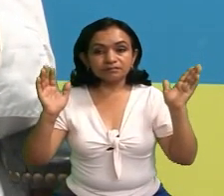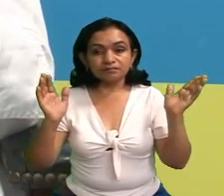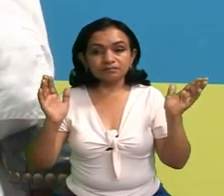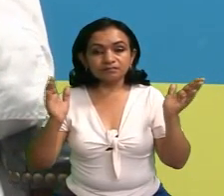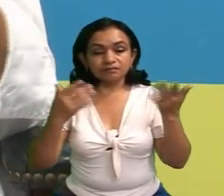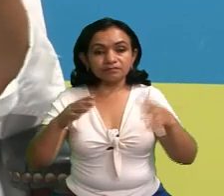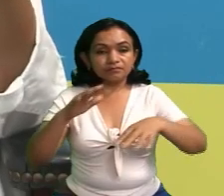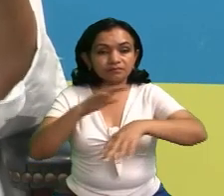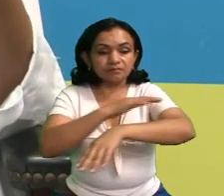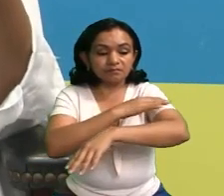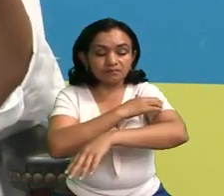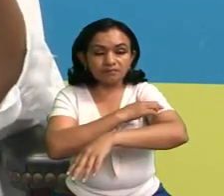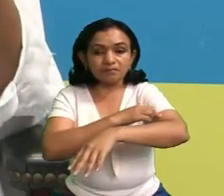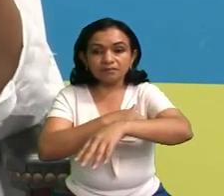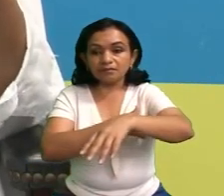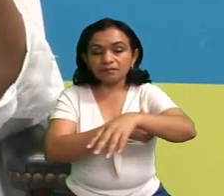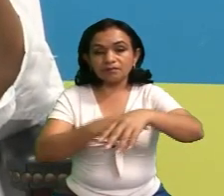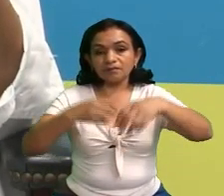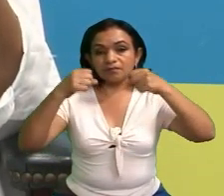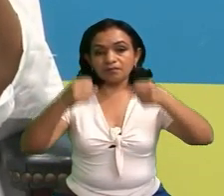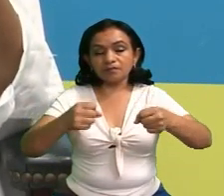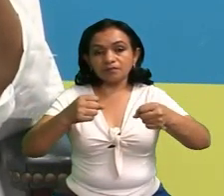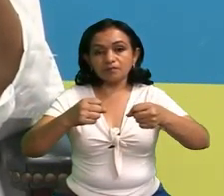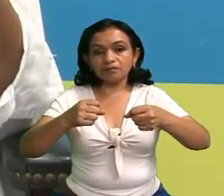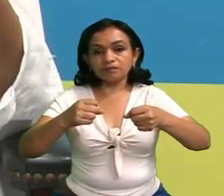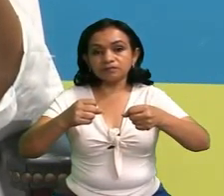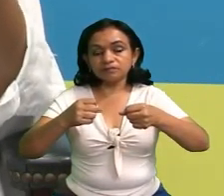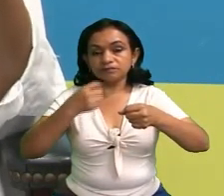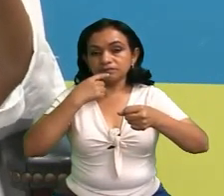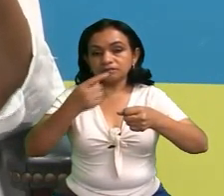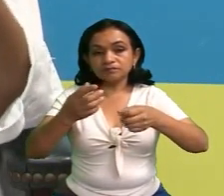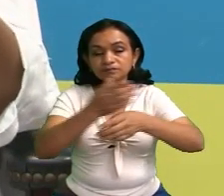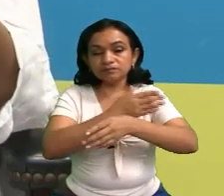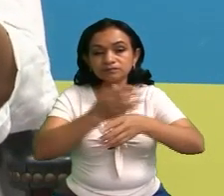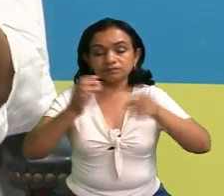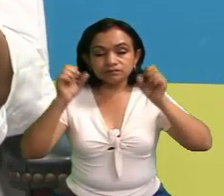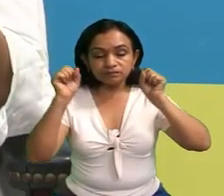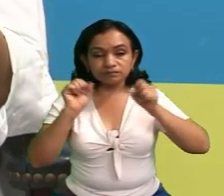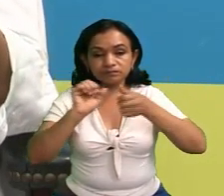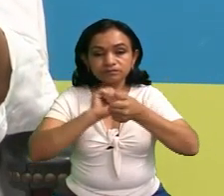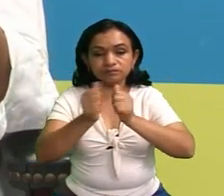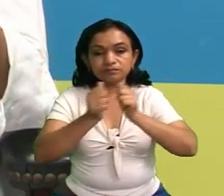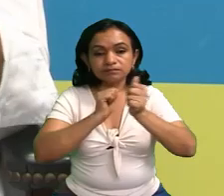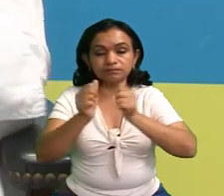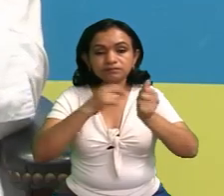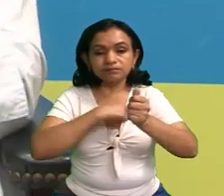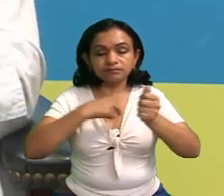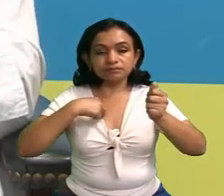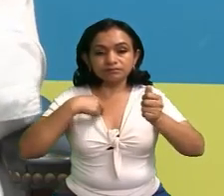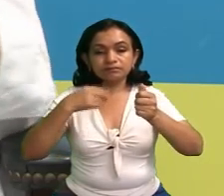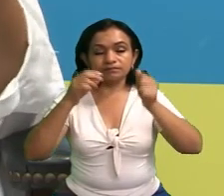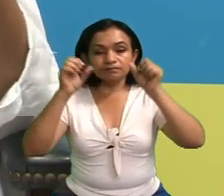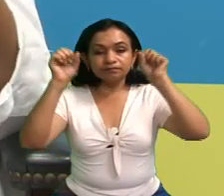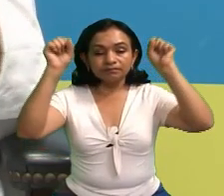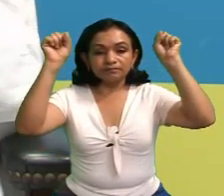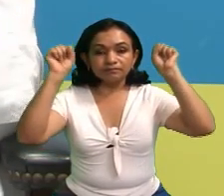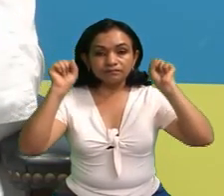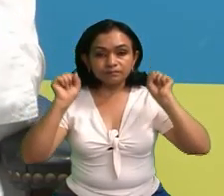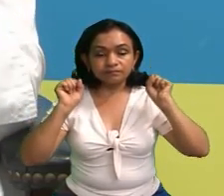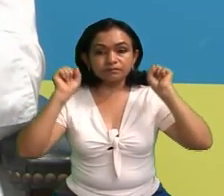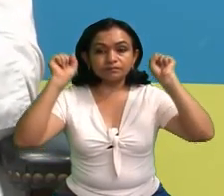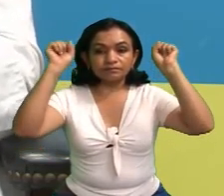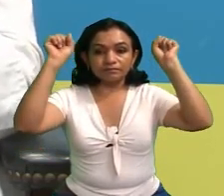en los brazos, en aquellos hombres que les decía anteriormente, iban al gimnasio, hacían levantamiento